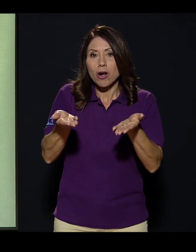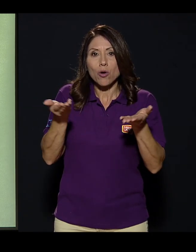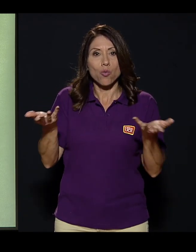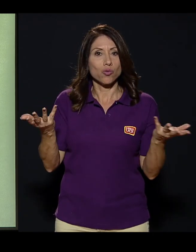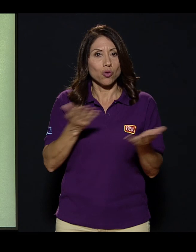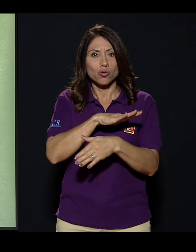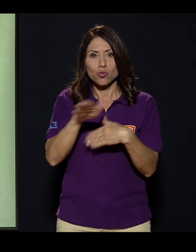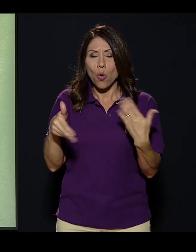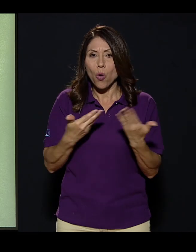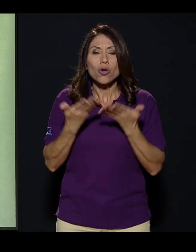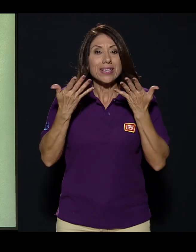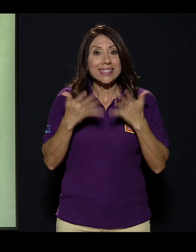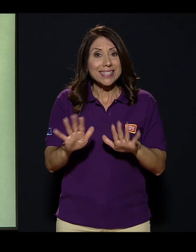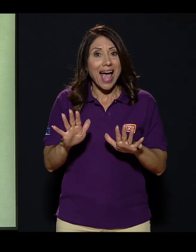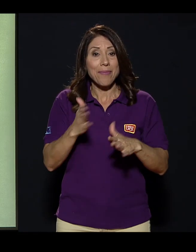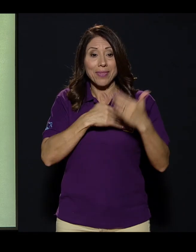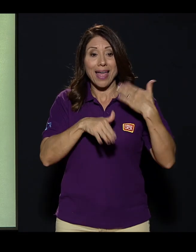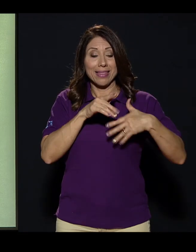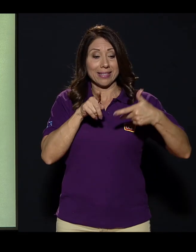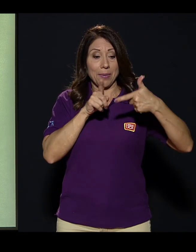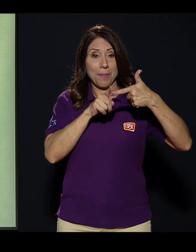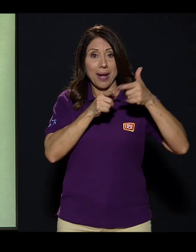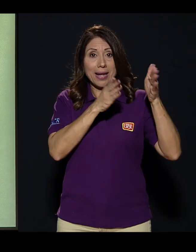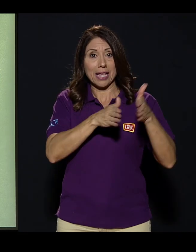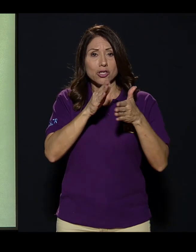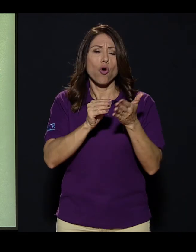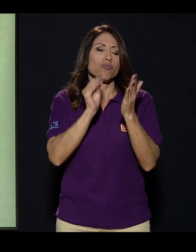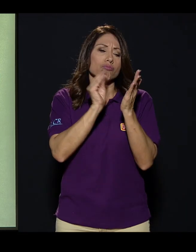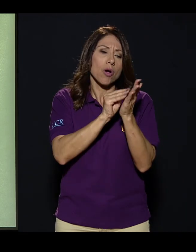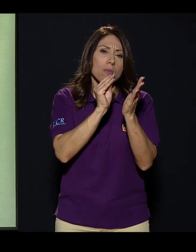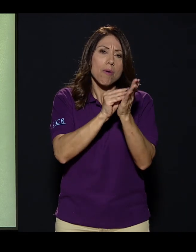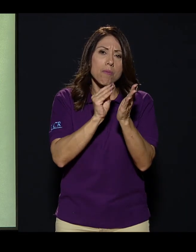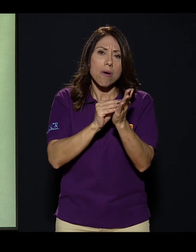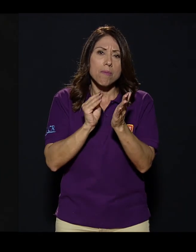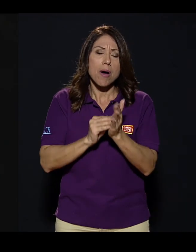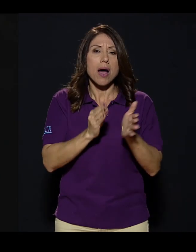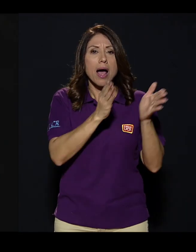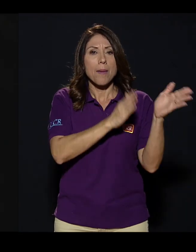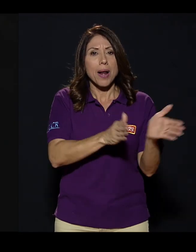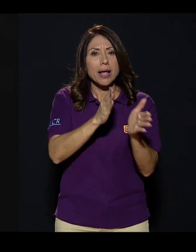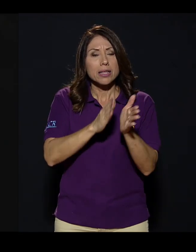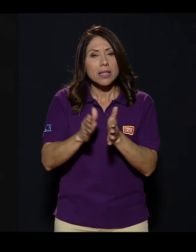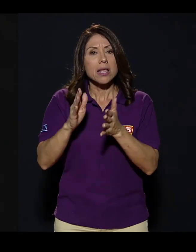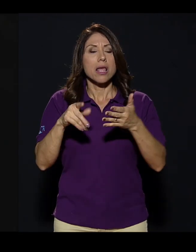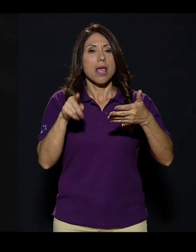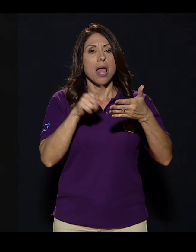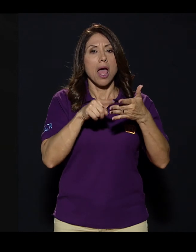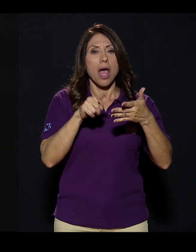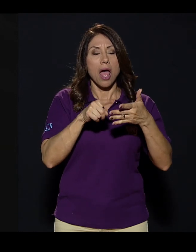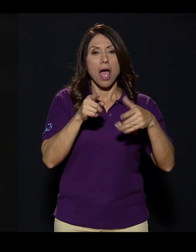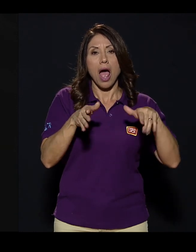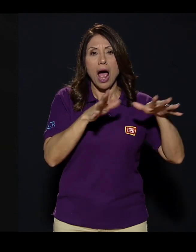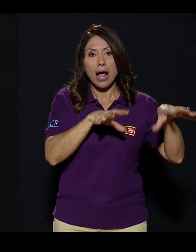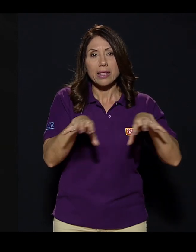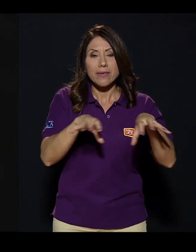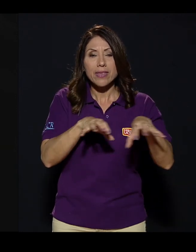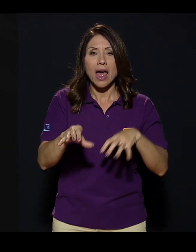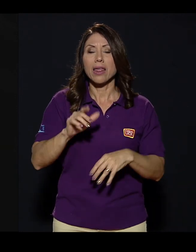va a ser responsable, ahora lo que queda es ejecutémoslo. En esta parte de